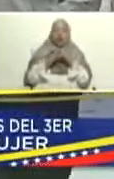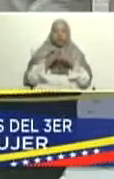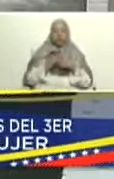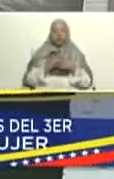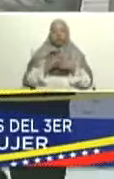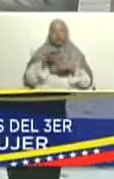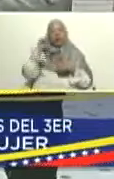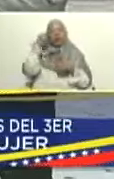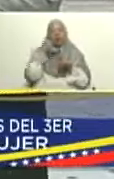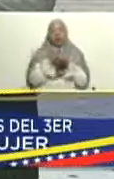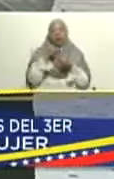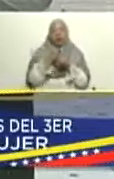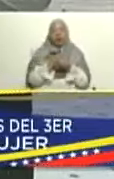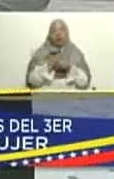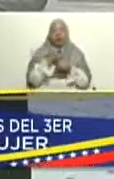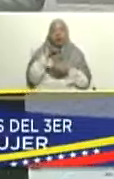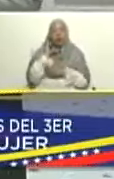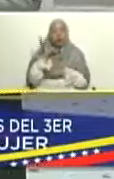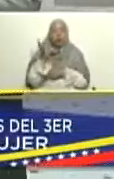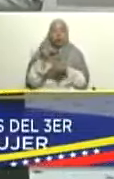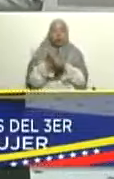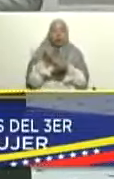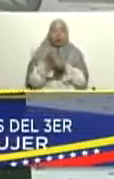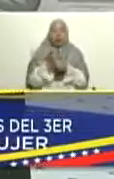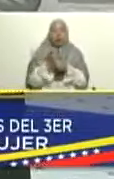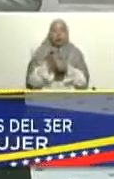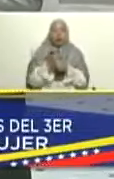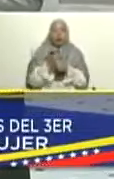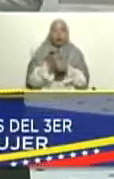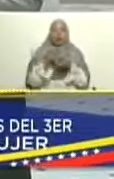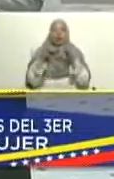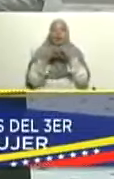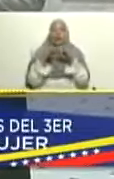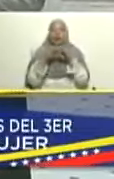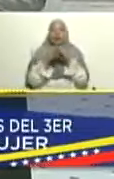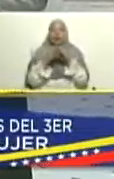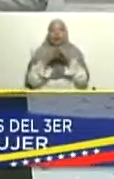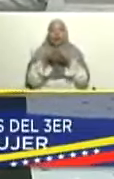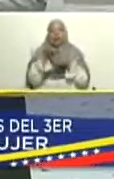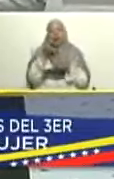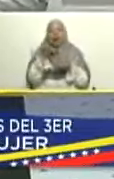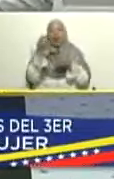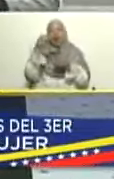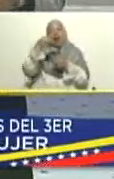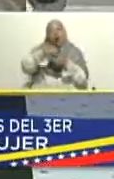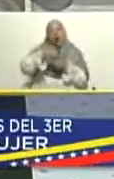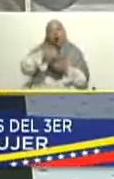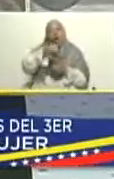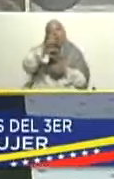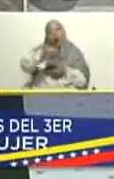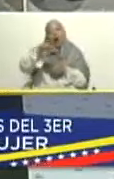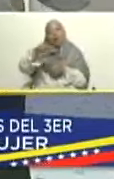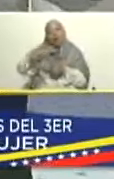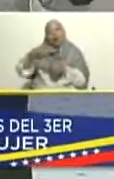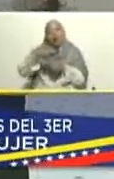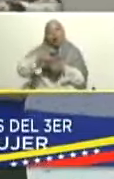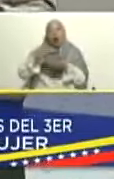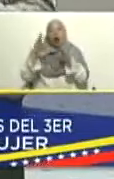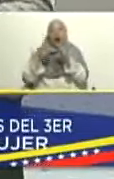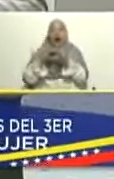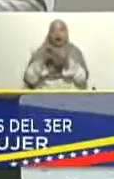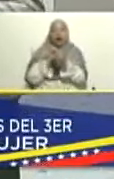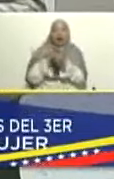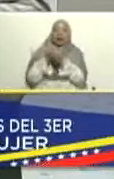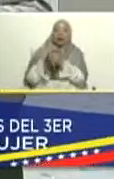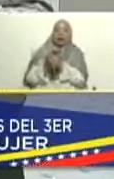me acuerdo que se pusieron de moda las pijamas en plena cuarentena cuando estábamos sí, diciembre de 2020. Uh-huh. Y celebraban así, la Navidad. Así le a mí